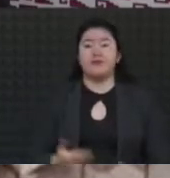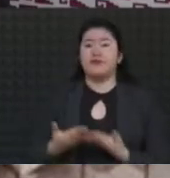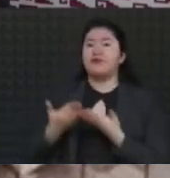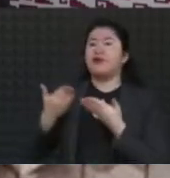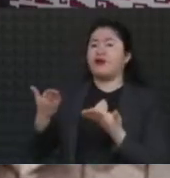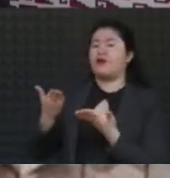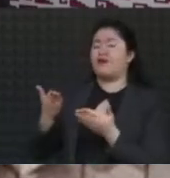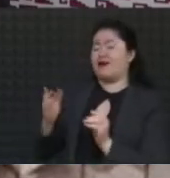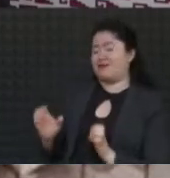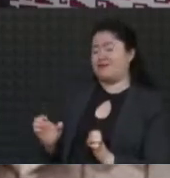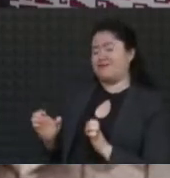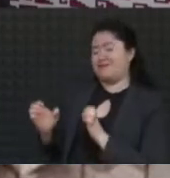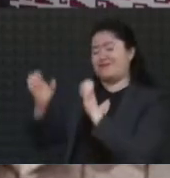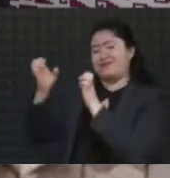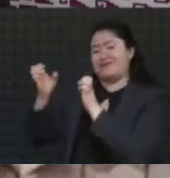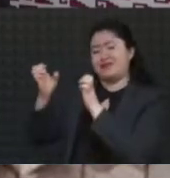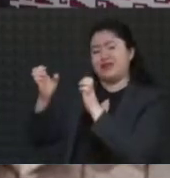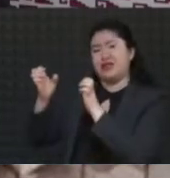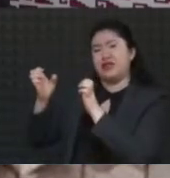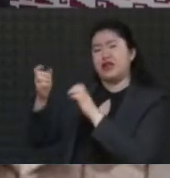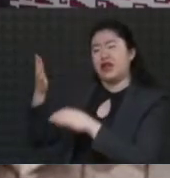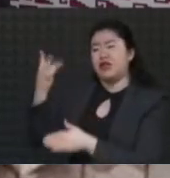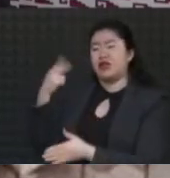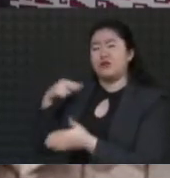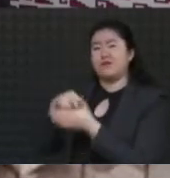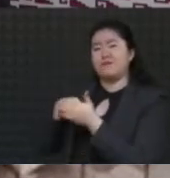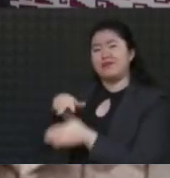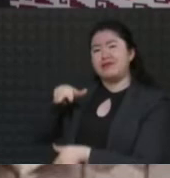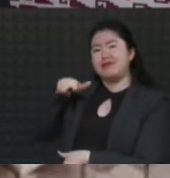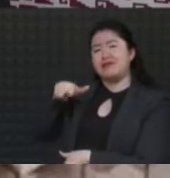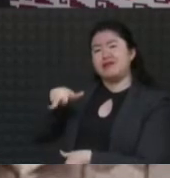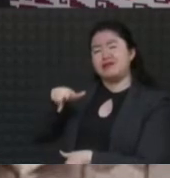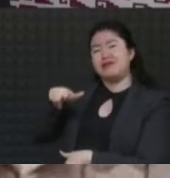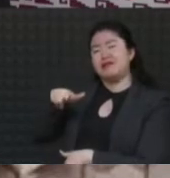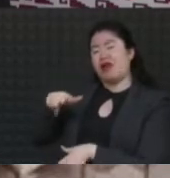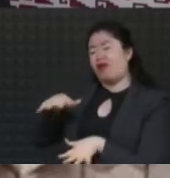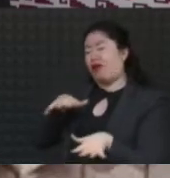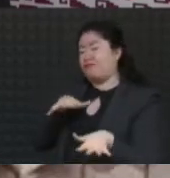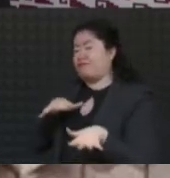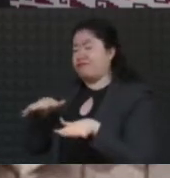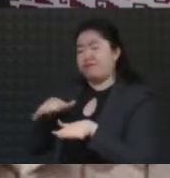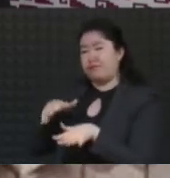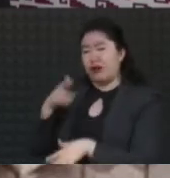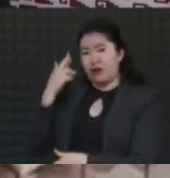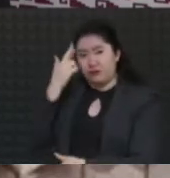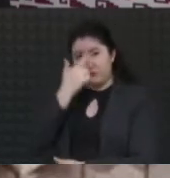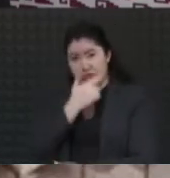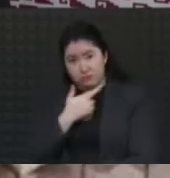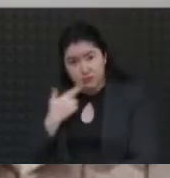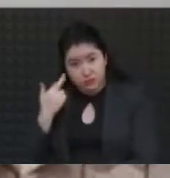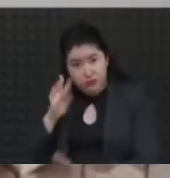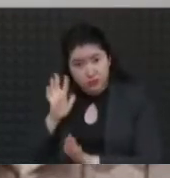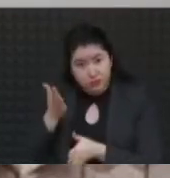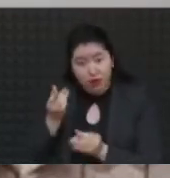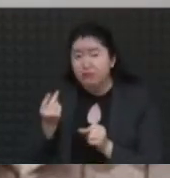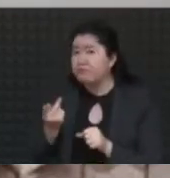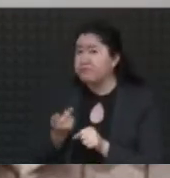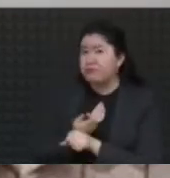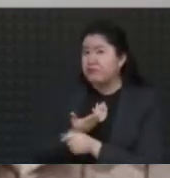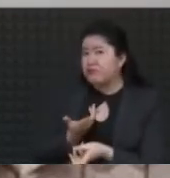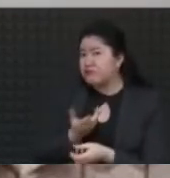por el sismo de 2017, ¿han hecho una revisión? ¿Se han encontrado algún problema? ¿Cómo está ahí la situación?